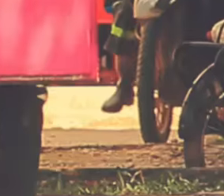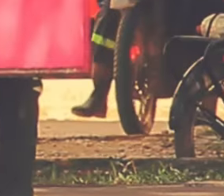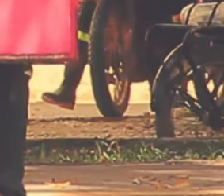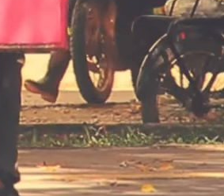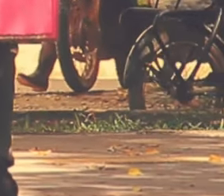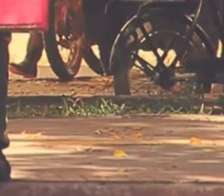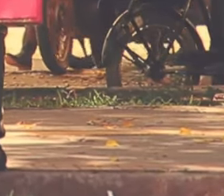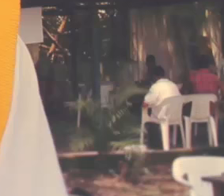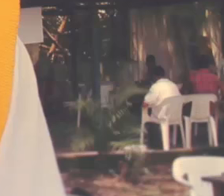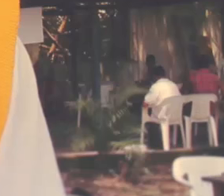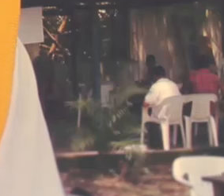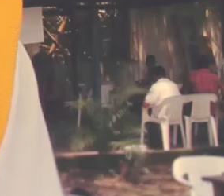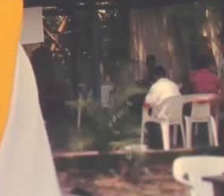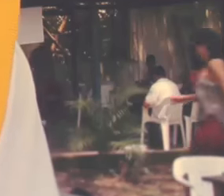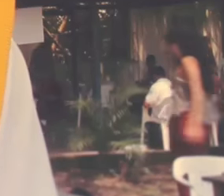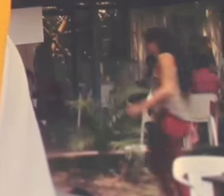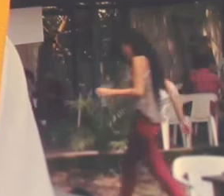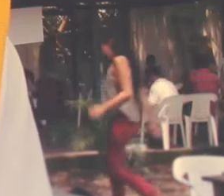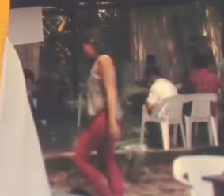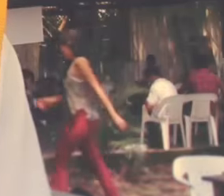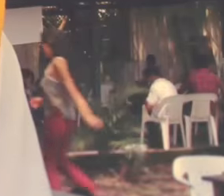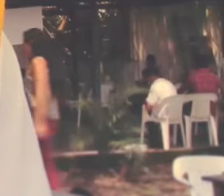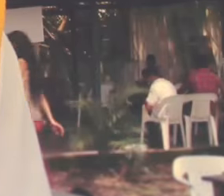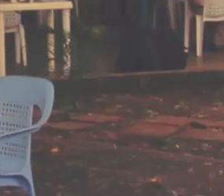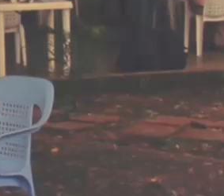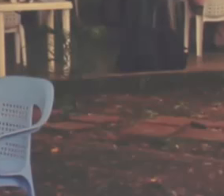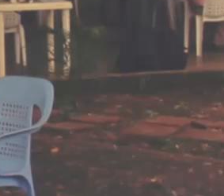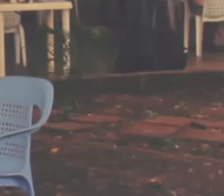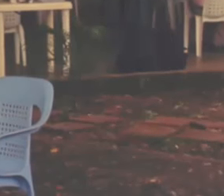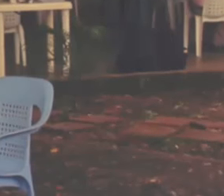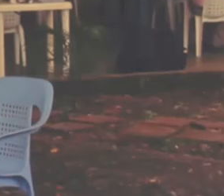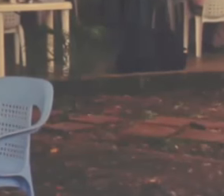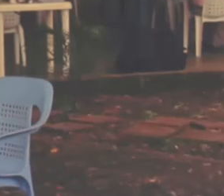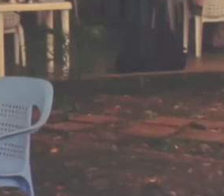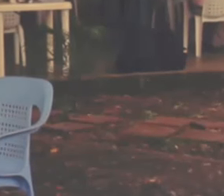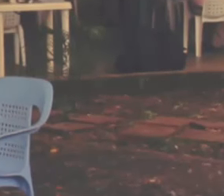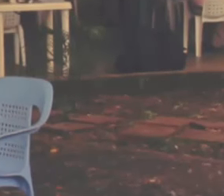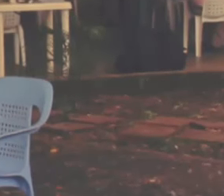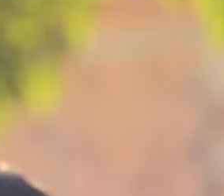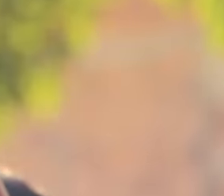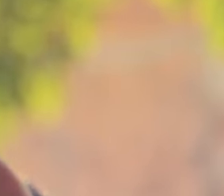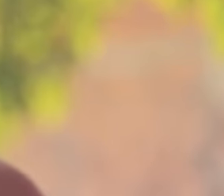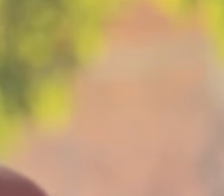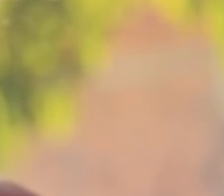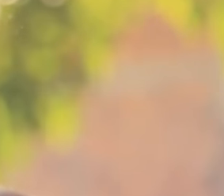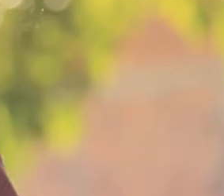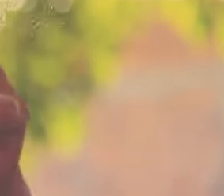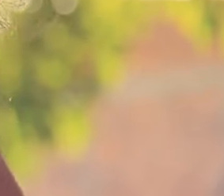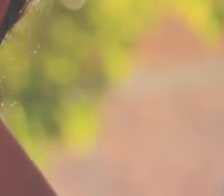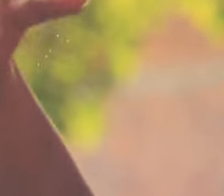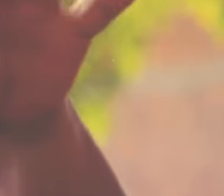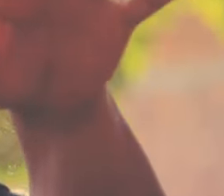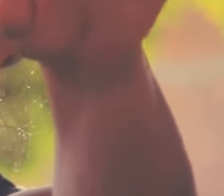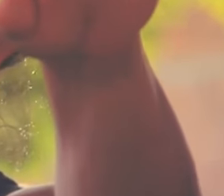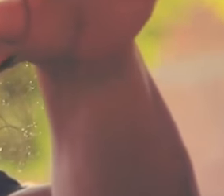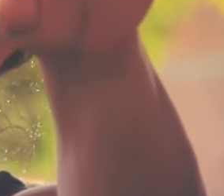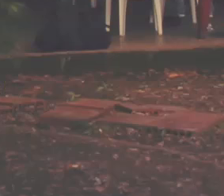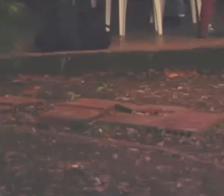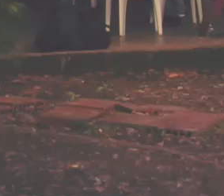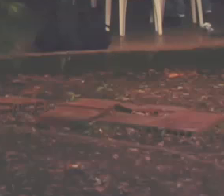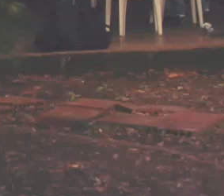pueblos. Únete al sí. Será el inicio para una paz estable y verdadera. Los jóvenes de Colombia no queremos más guerra. Este 2 de octubre, la paz